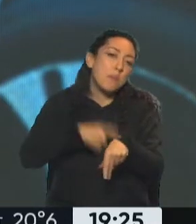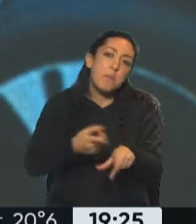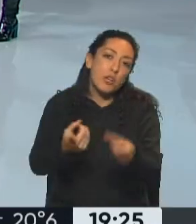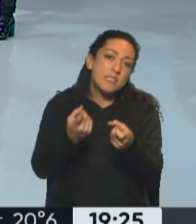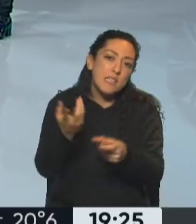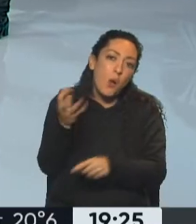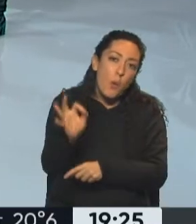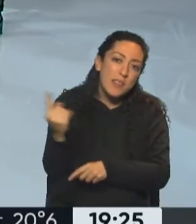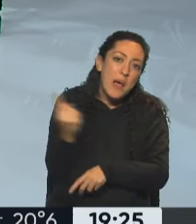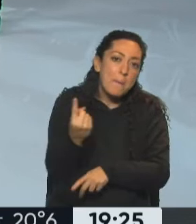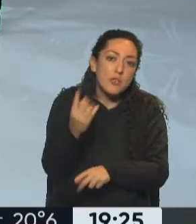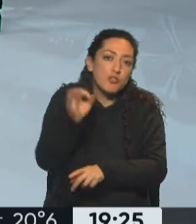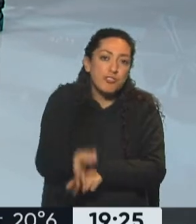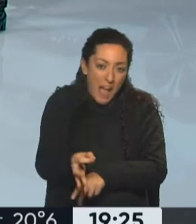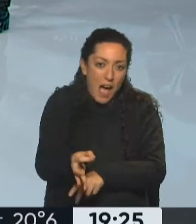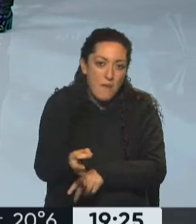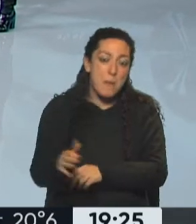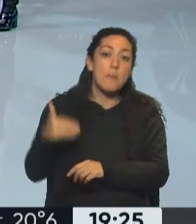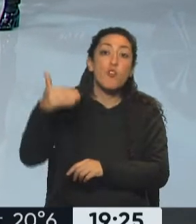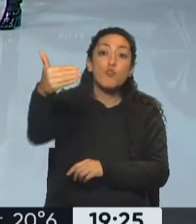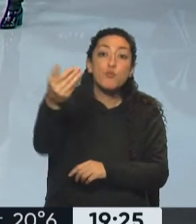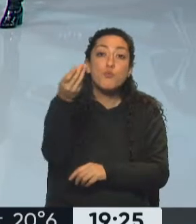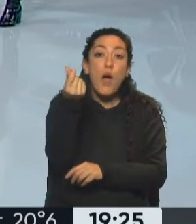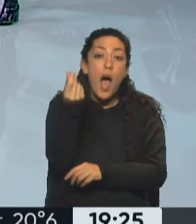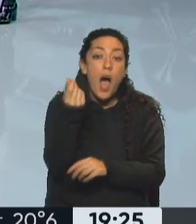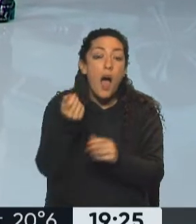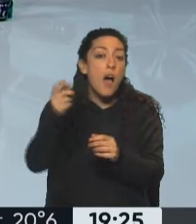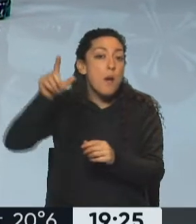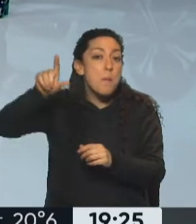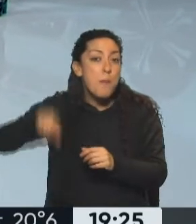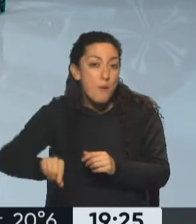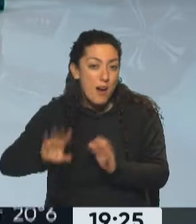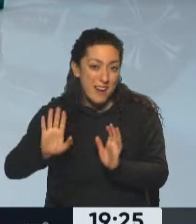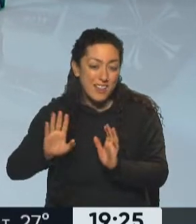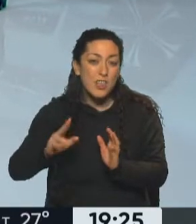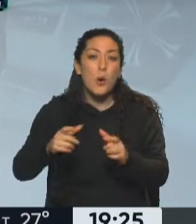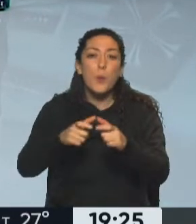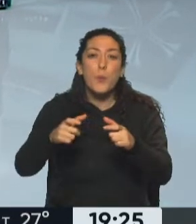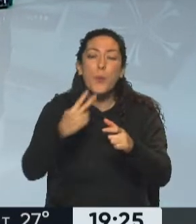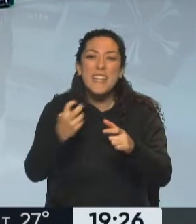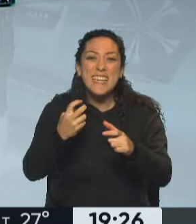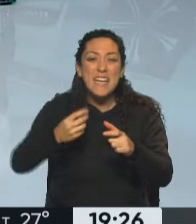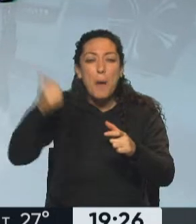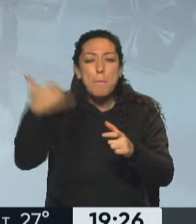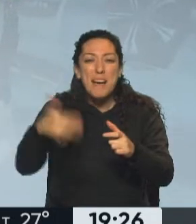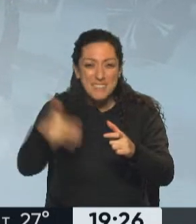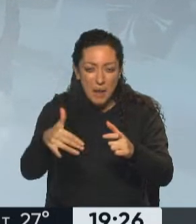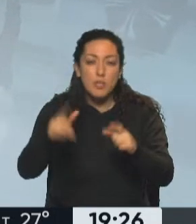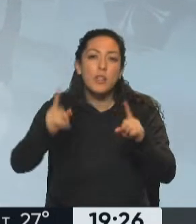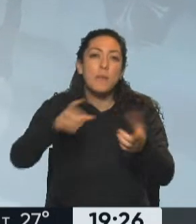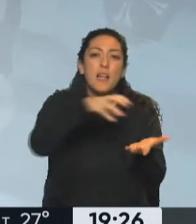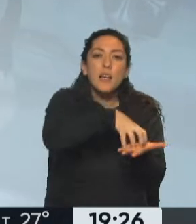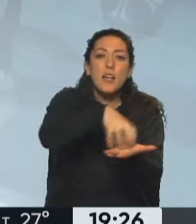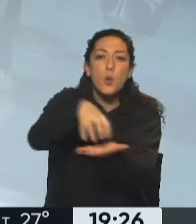pero en el futuro van a costar menos estos autos, se van a cargar más rápido las baterías, va a haber más estaciones de carga y va a ser